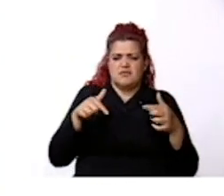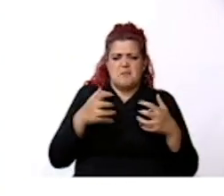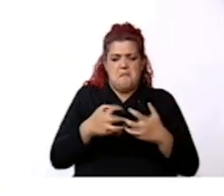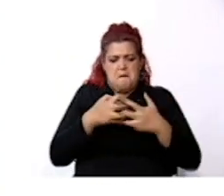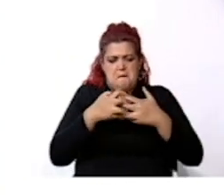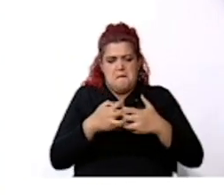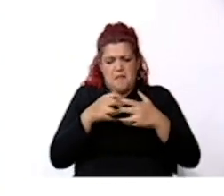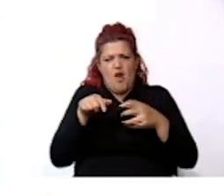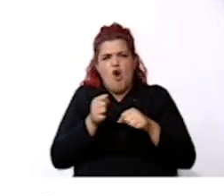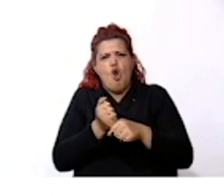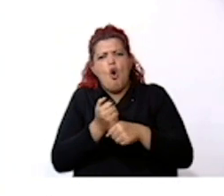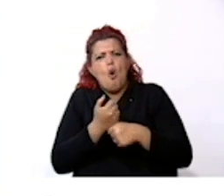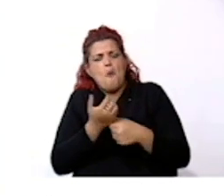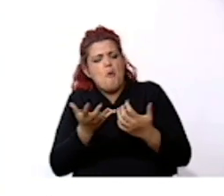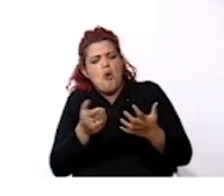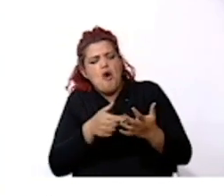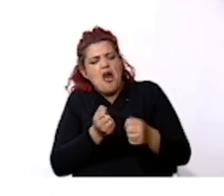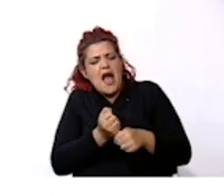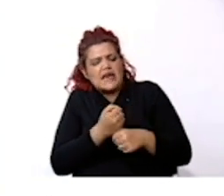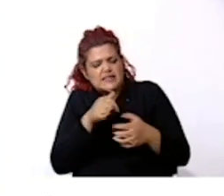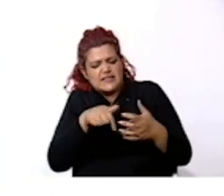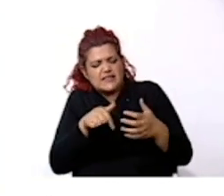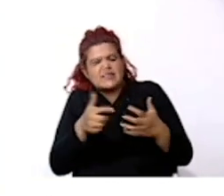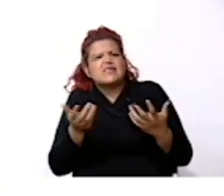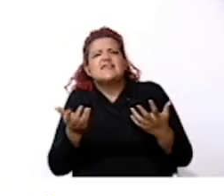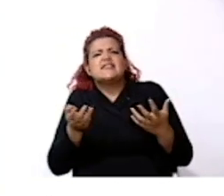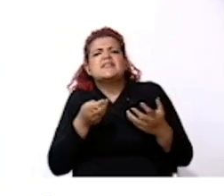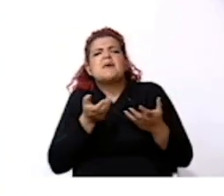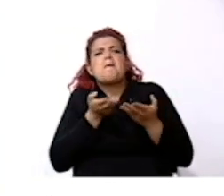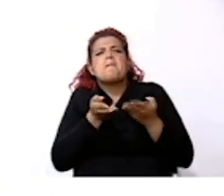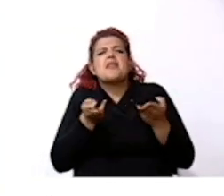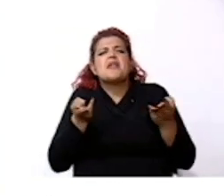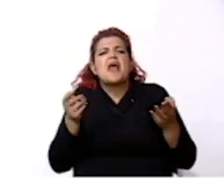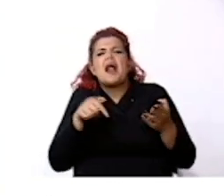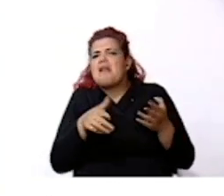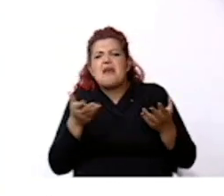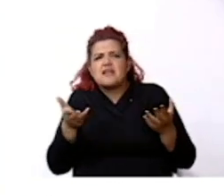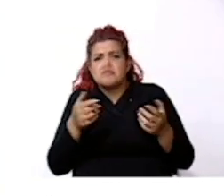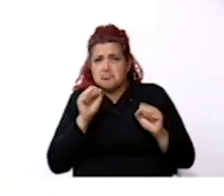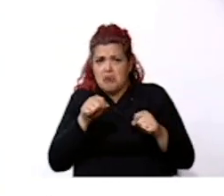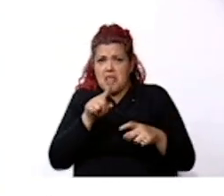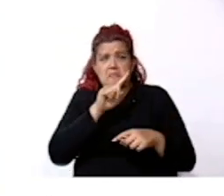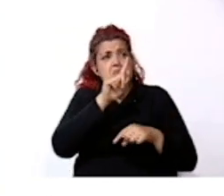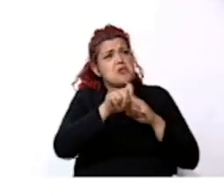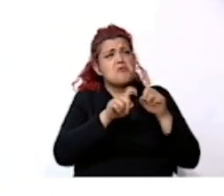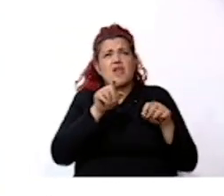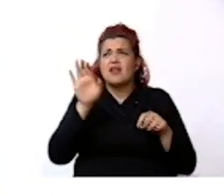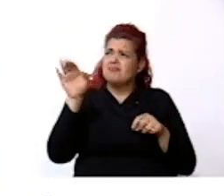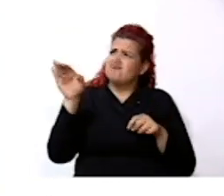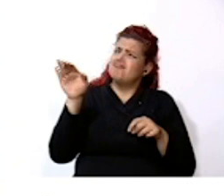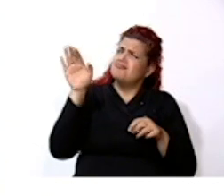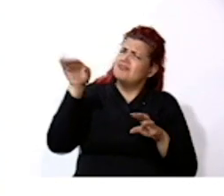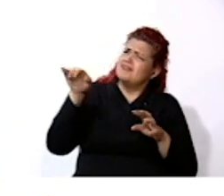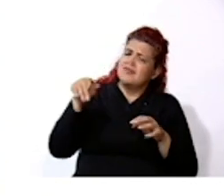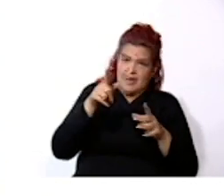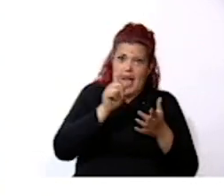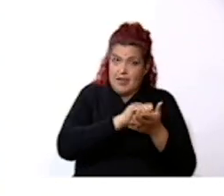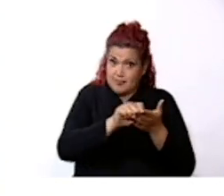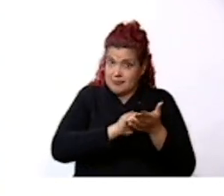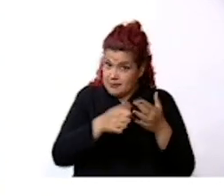máquinas? A ver, pueden preguntarle a alguien que tengan por ahí cerca, ya están